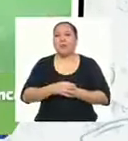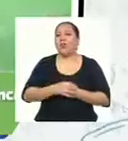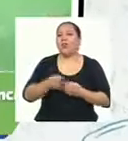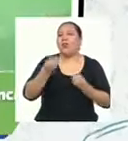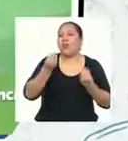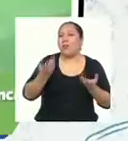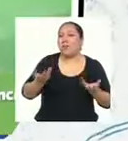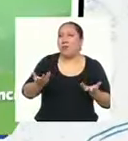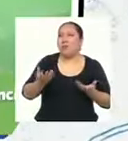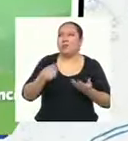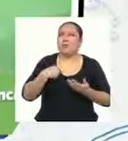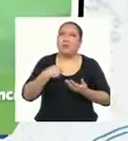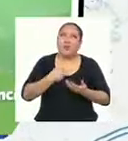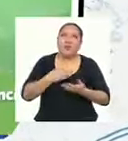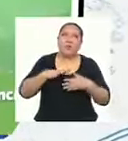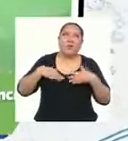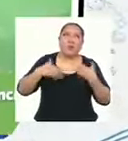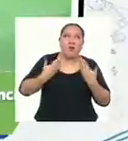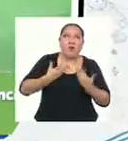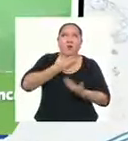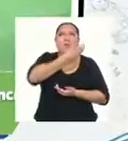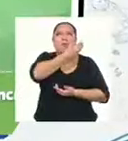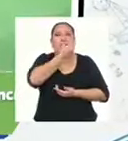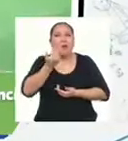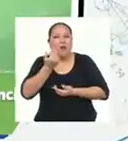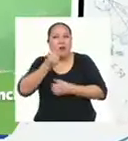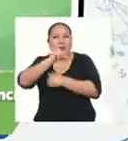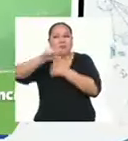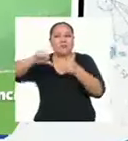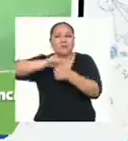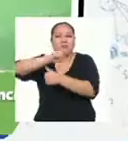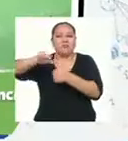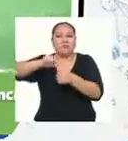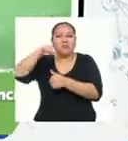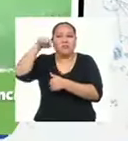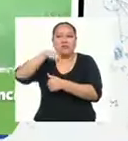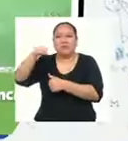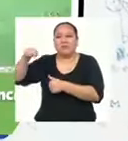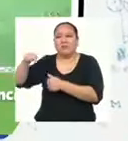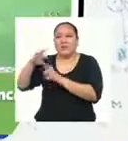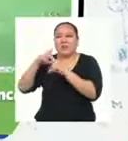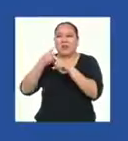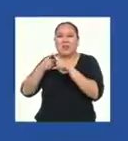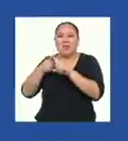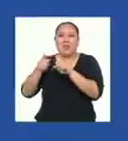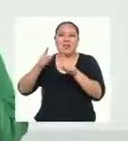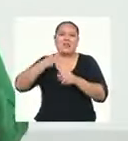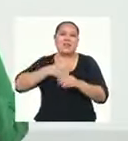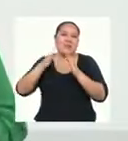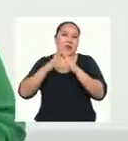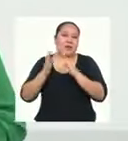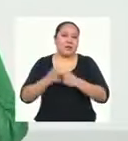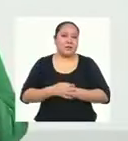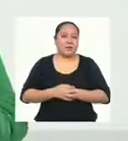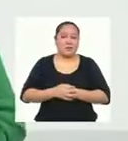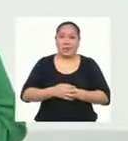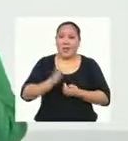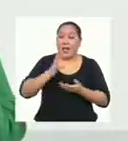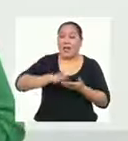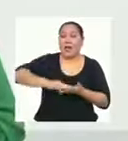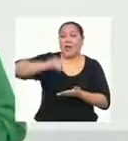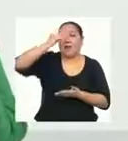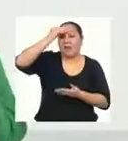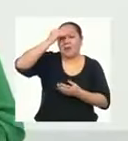acciones me permitirán mejorar la convivencia frente a la diversidad que hay en mi casa? Hay que aprender a